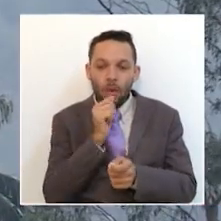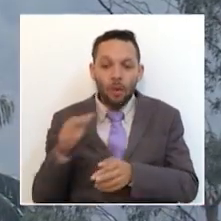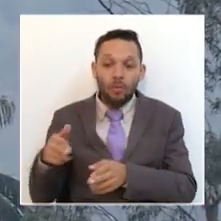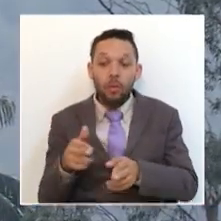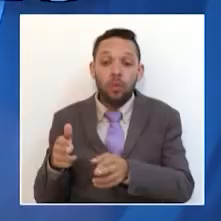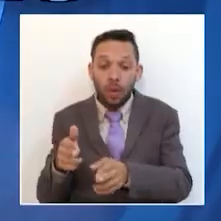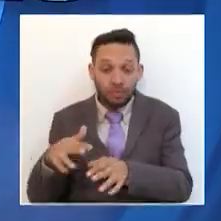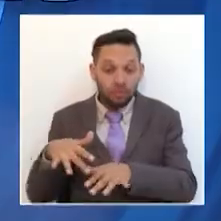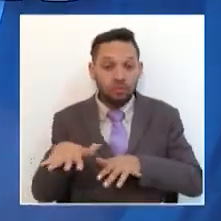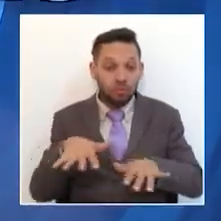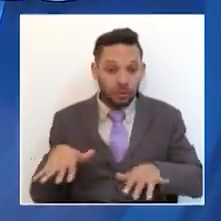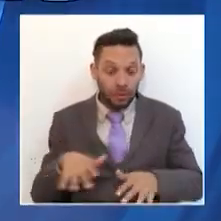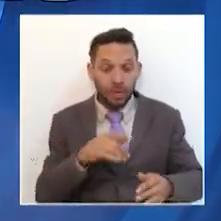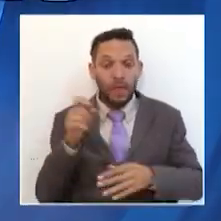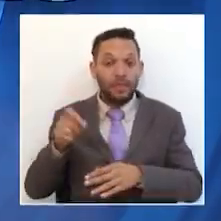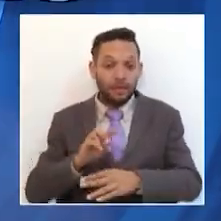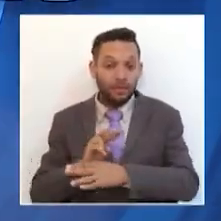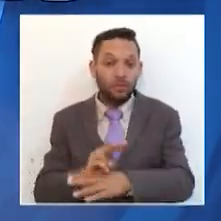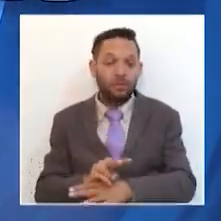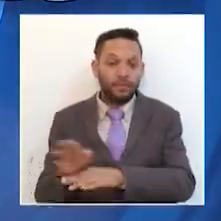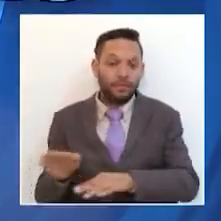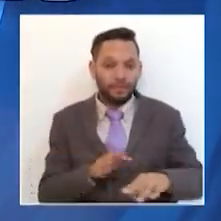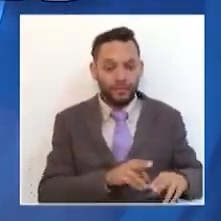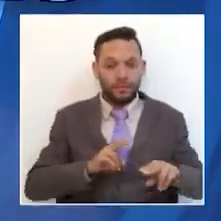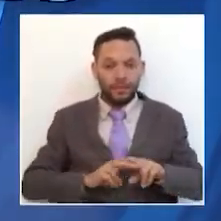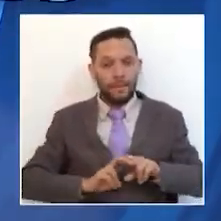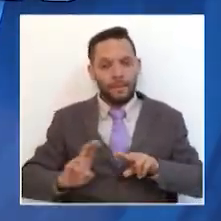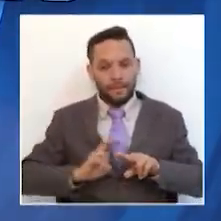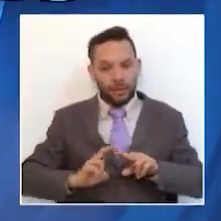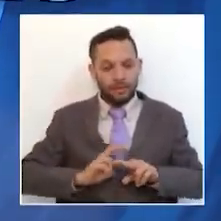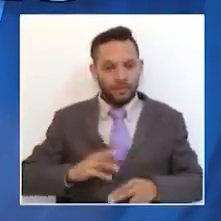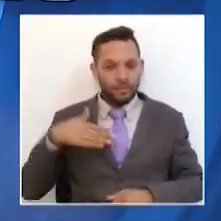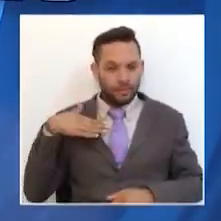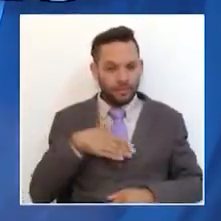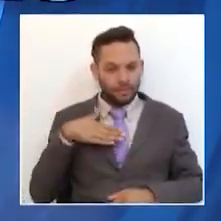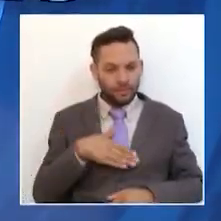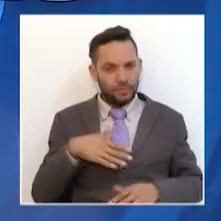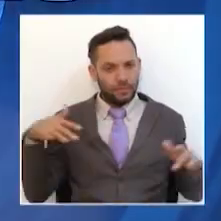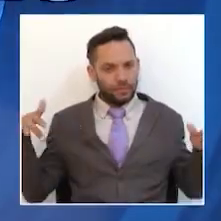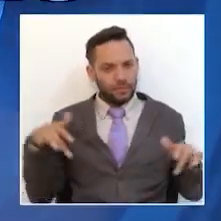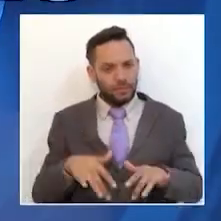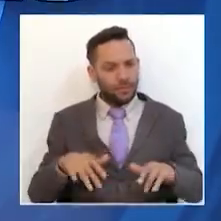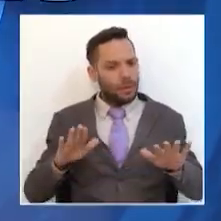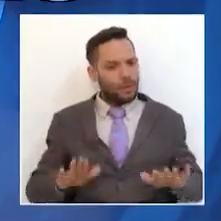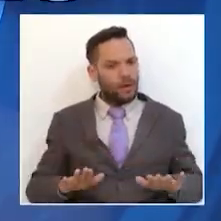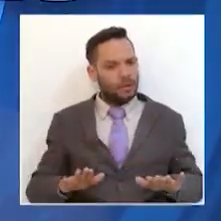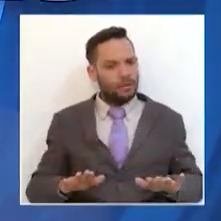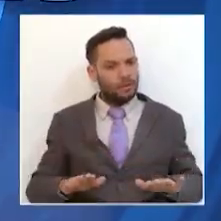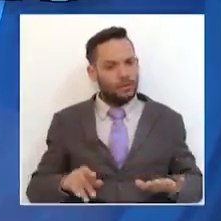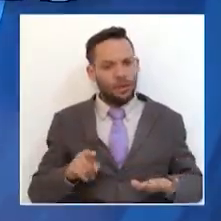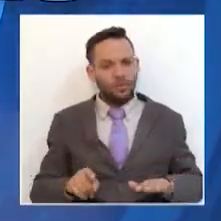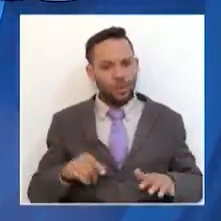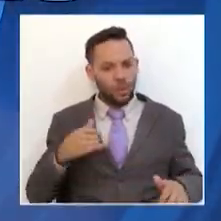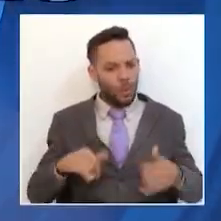en el Quindío. En la Plaza de Bolívar de Manizales hoy se realizó un particular plantón. Este fue organizado por Juguetes, pues en un